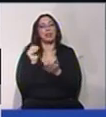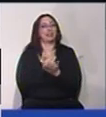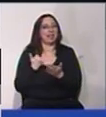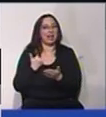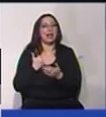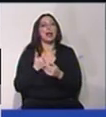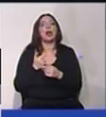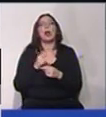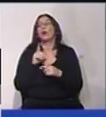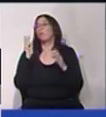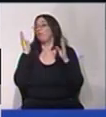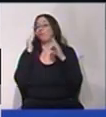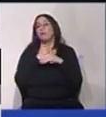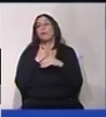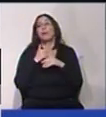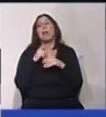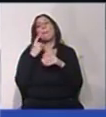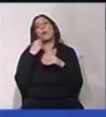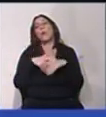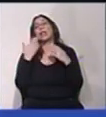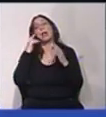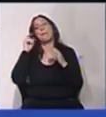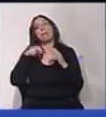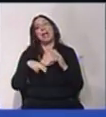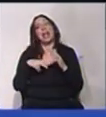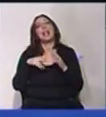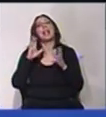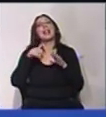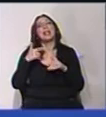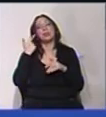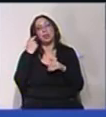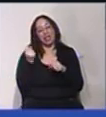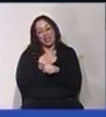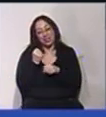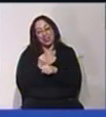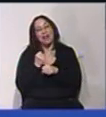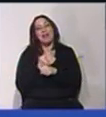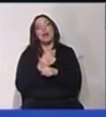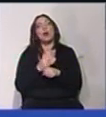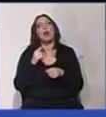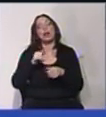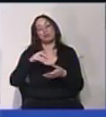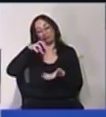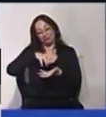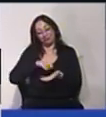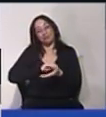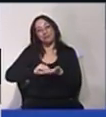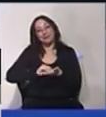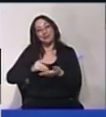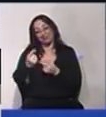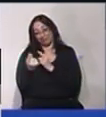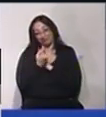es insustituible en cualquier plan de prevención de suicidio. Después, el trabajo en clínica, donde la persona tiene que